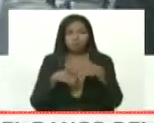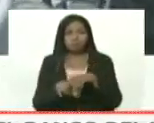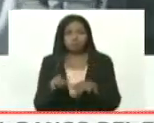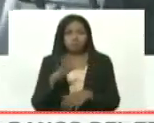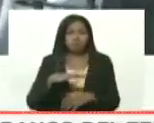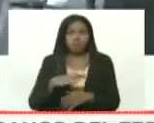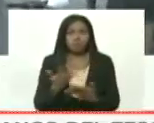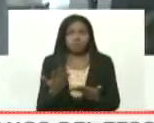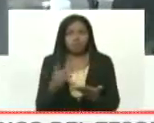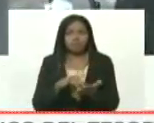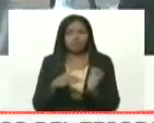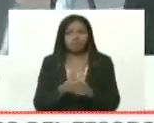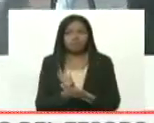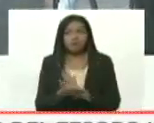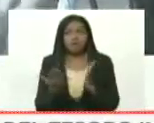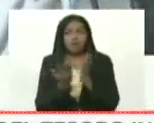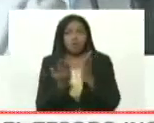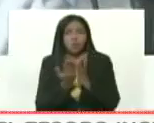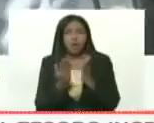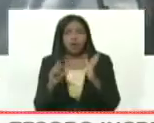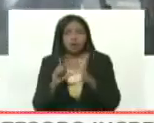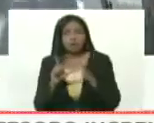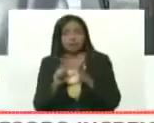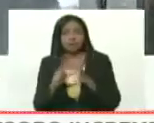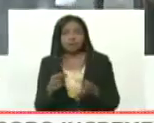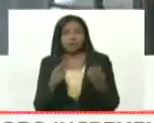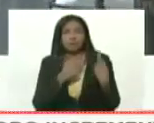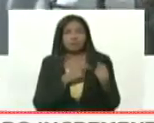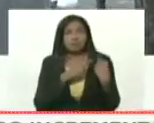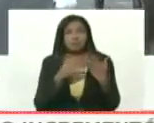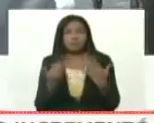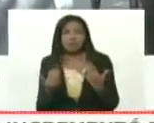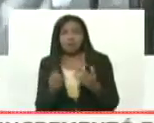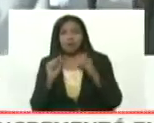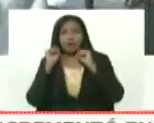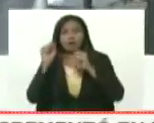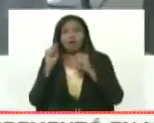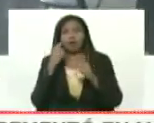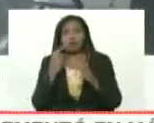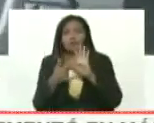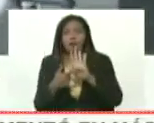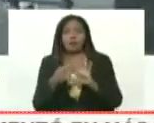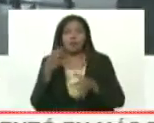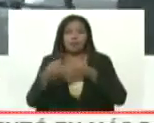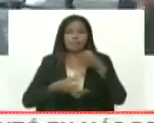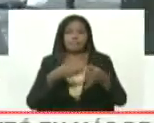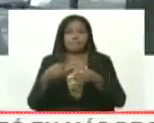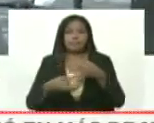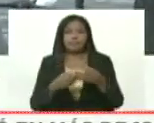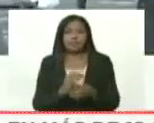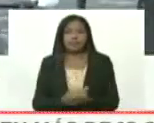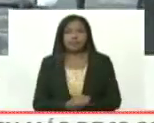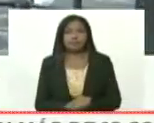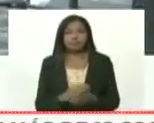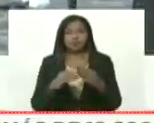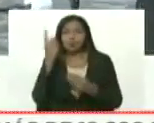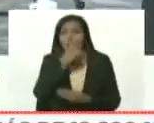dónde? ¿En el liceo, en el colegio? Okay. Ellos son representantes, ellos fueron los que ganaron, y ahorita le van a explicar. Y tienen caras científicos